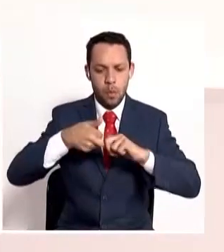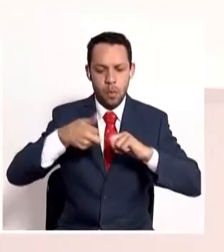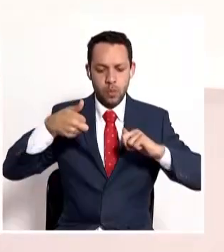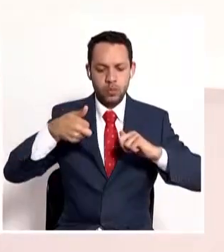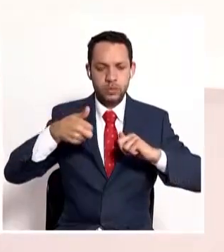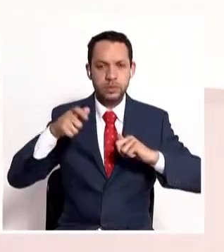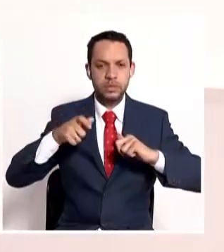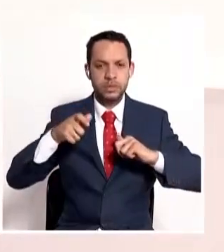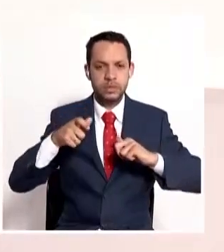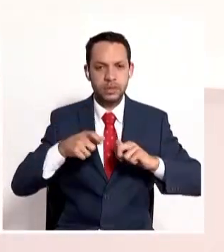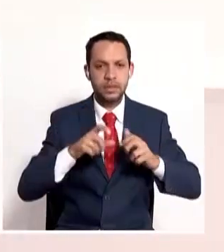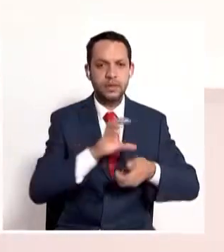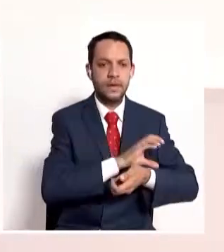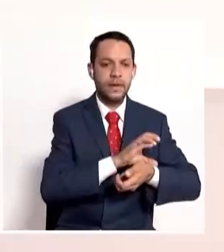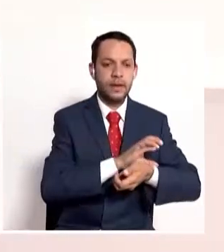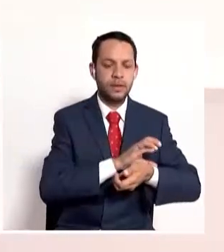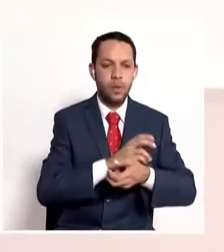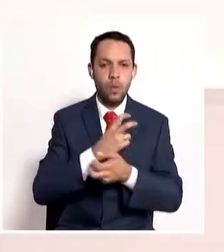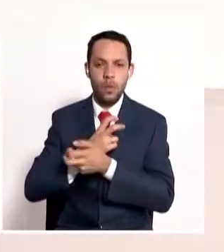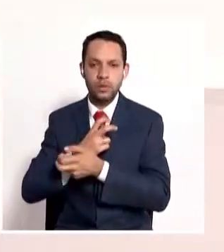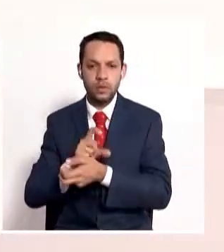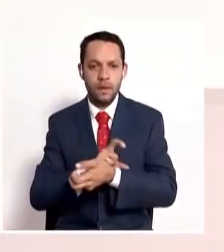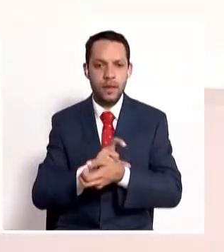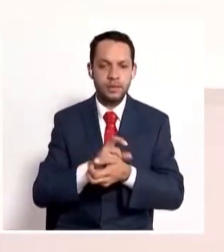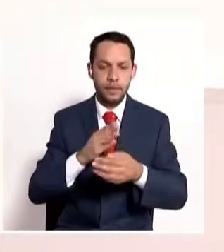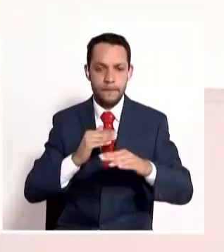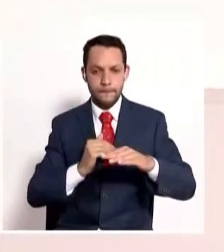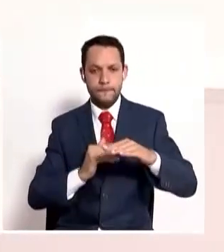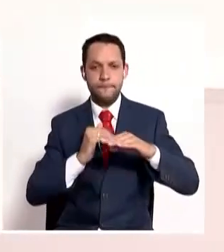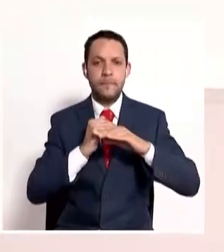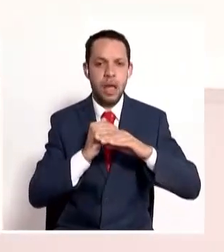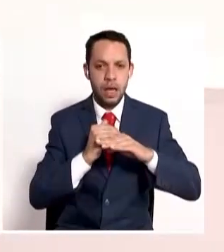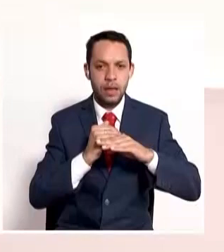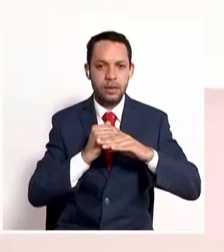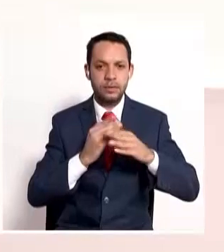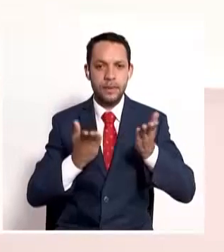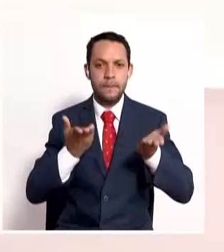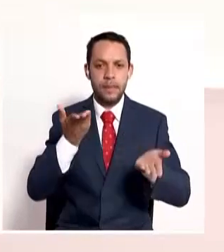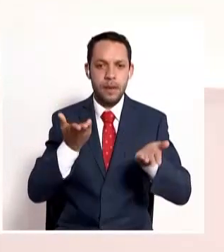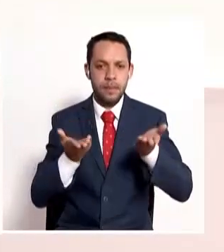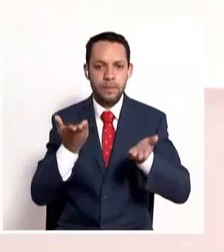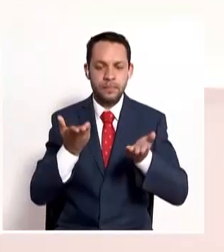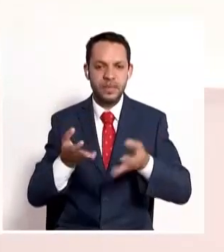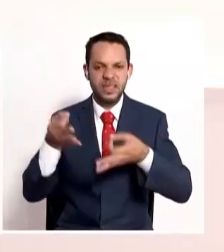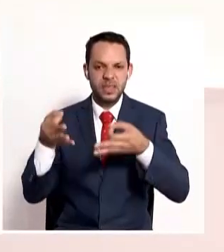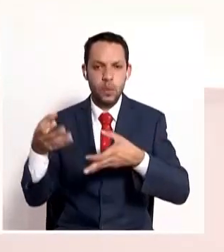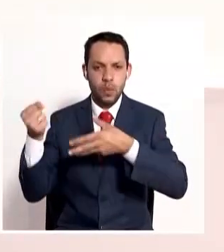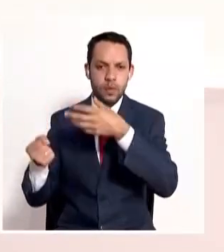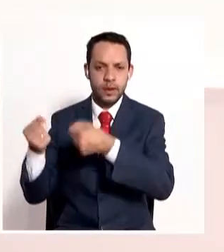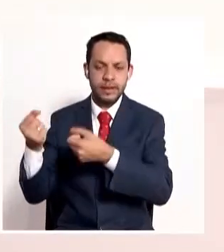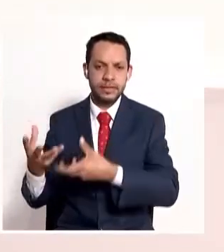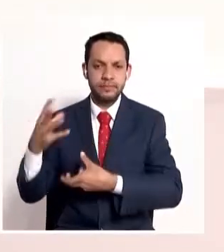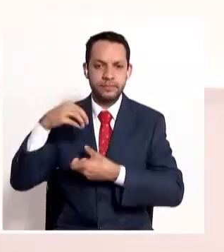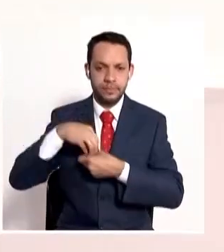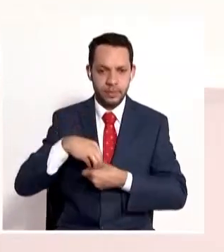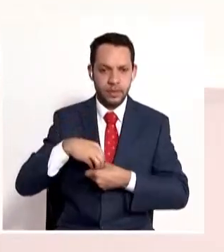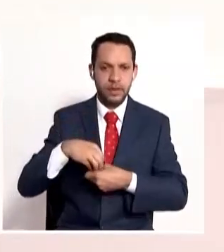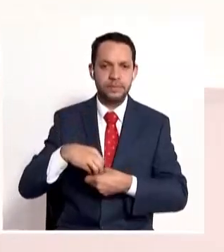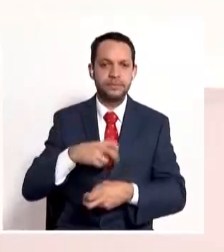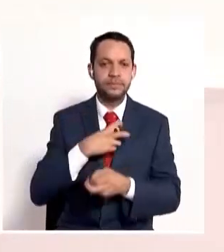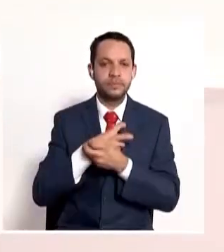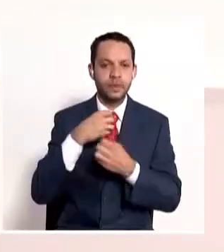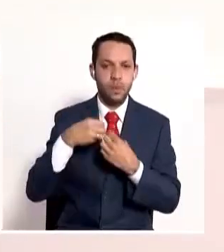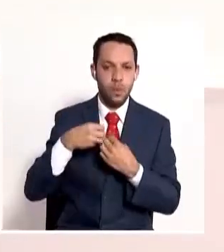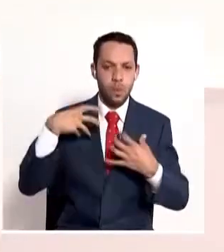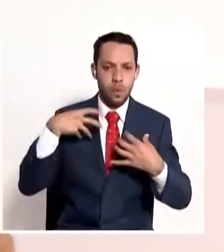hueso mándeme calcio pensó total la leche de osteoporosis no es que sea el tratamiento de la osteoporosis